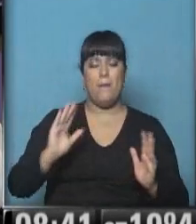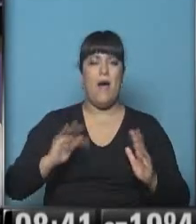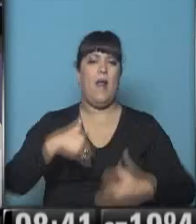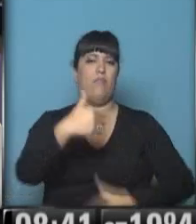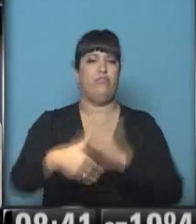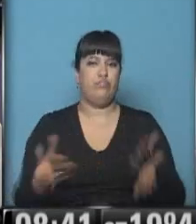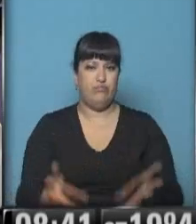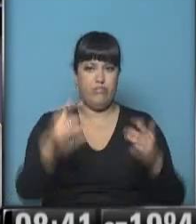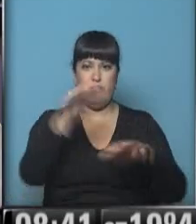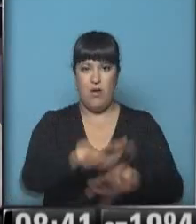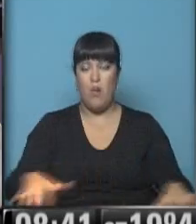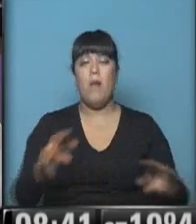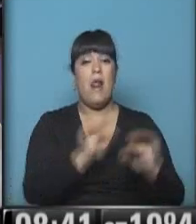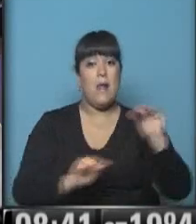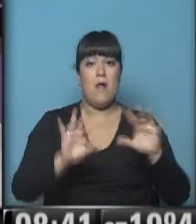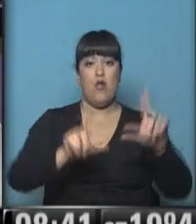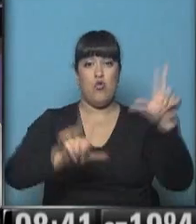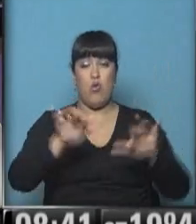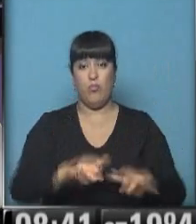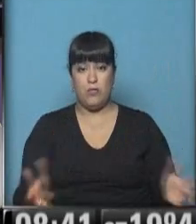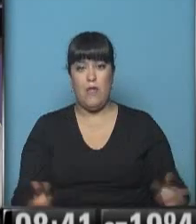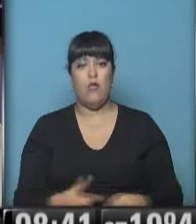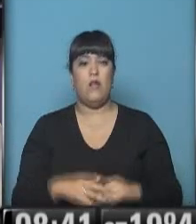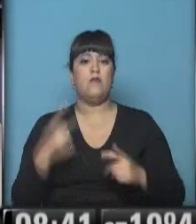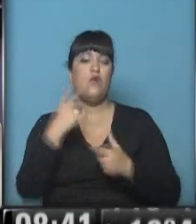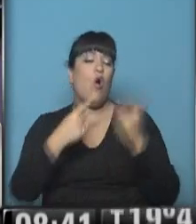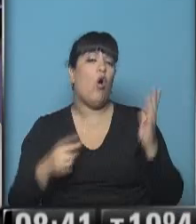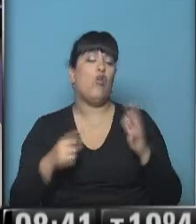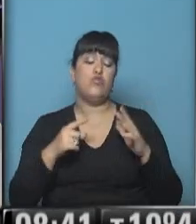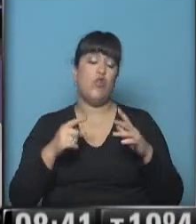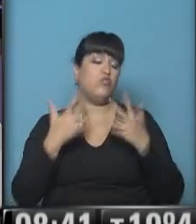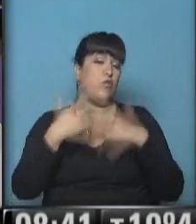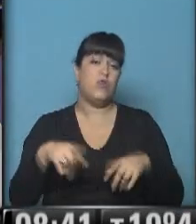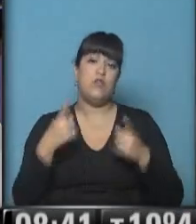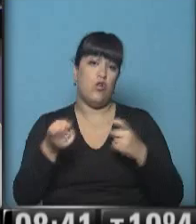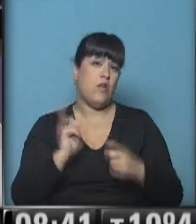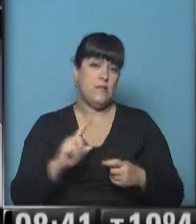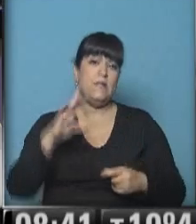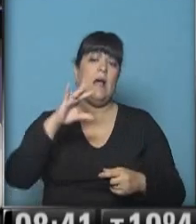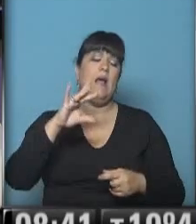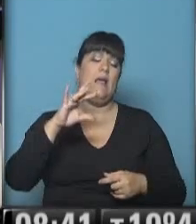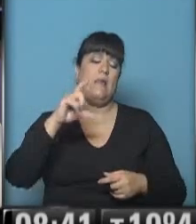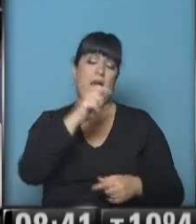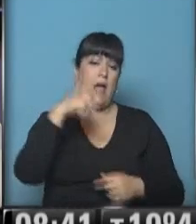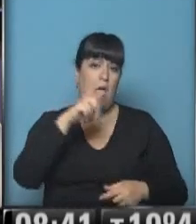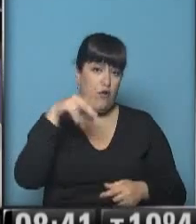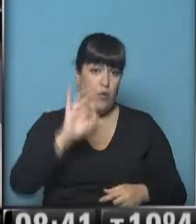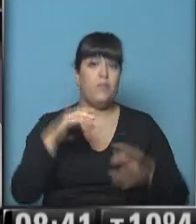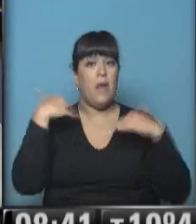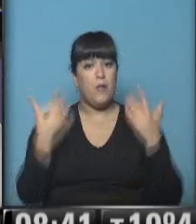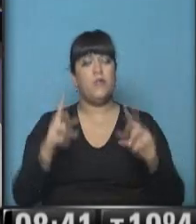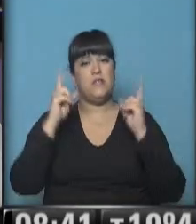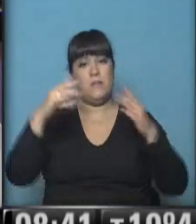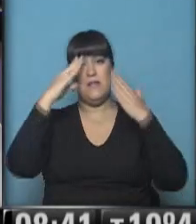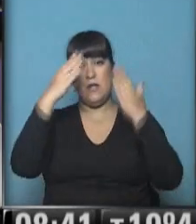otros chicos a armar computadoras en otros lugares del mundo con otros proyectos que no necesariamente sean el decano aprovechamos también para saludar al